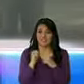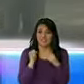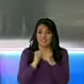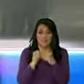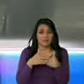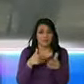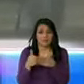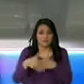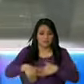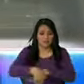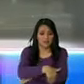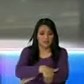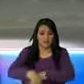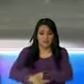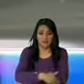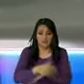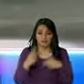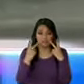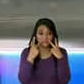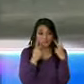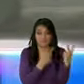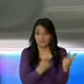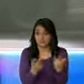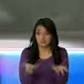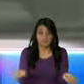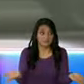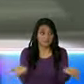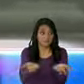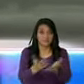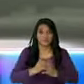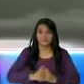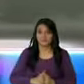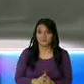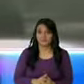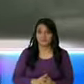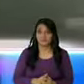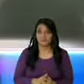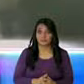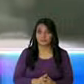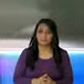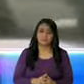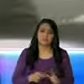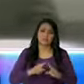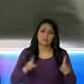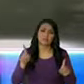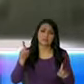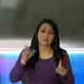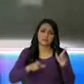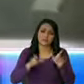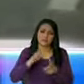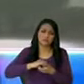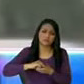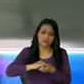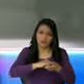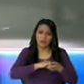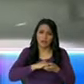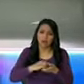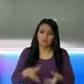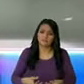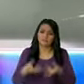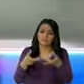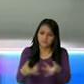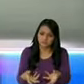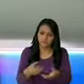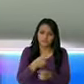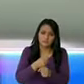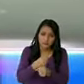Y usted ve las condiciones, como han habido también solidaridad de la ciudadanía, que nos han enviado